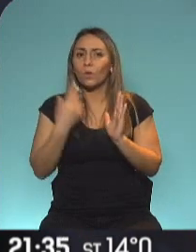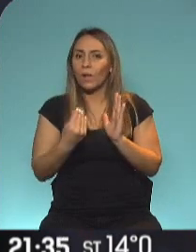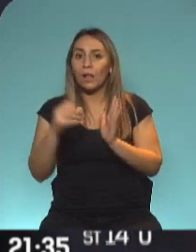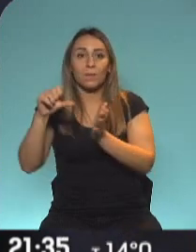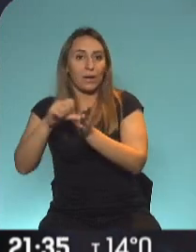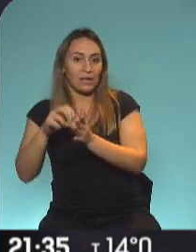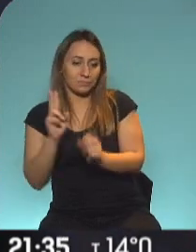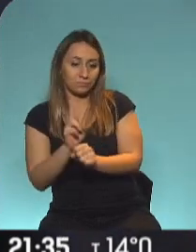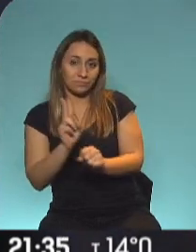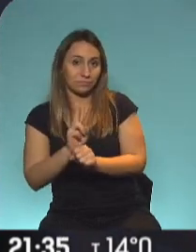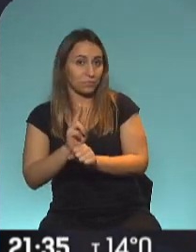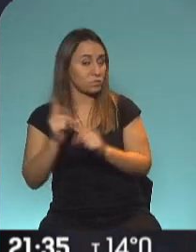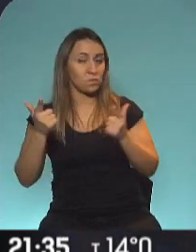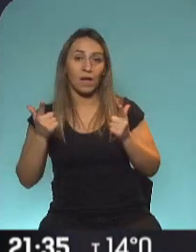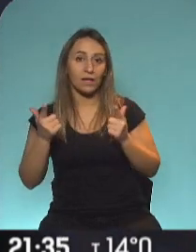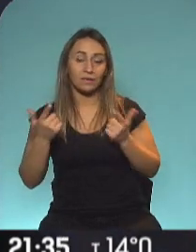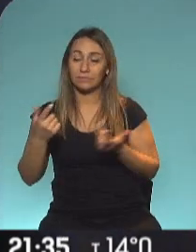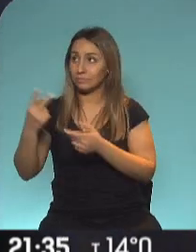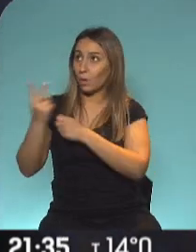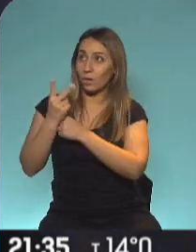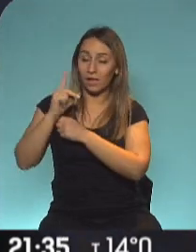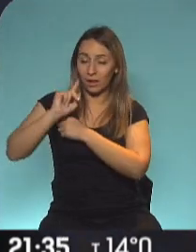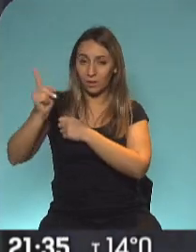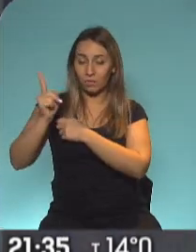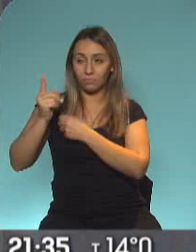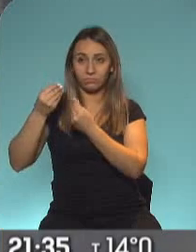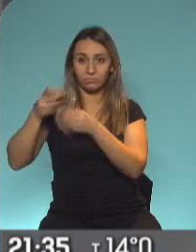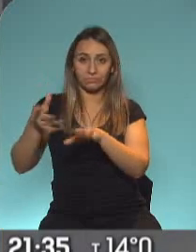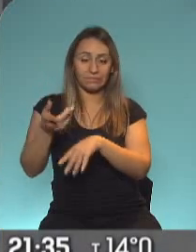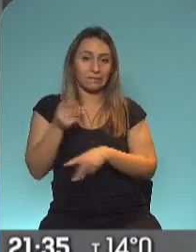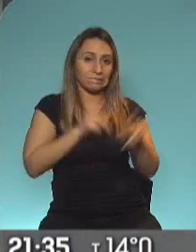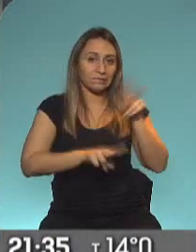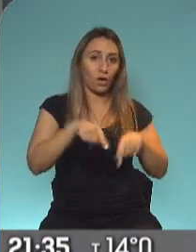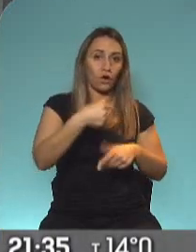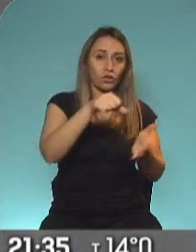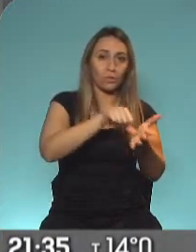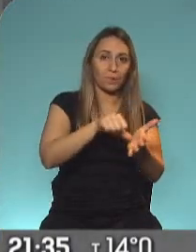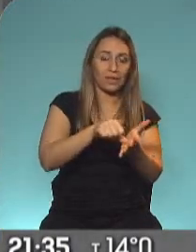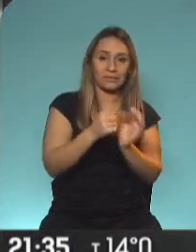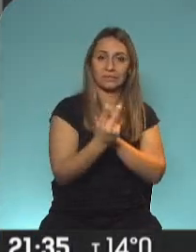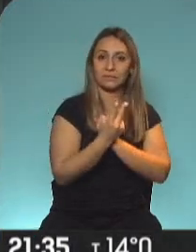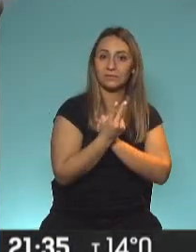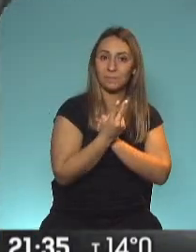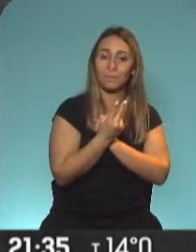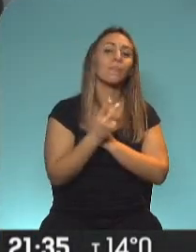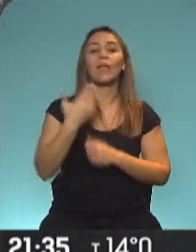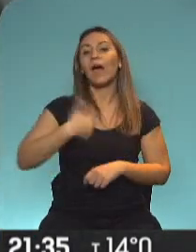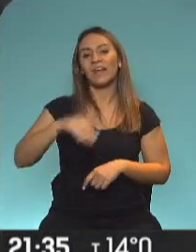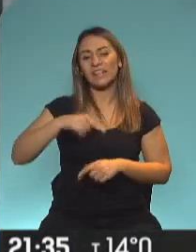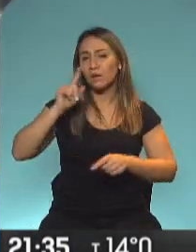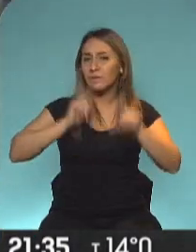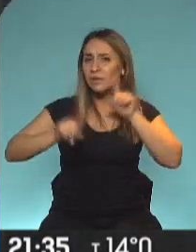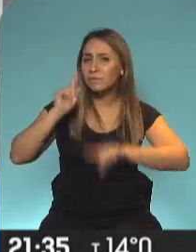razón de esto buscan la protección de un tercer país. Argentina recibió a miles de refugiados a lo largo de su